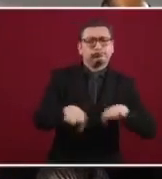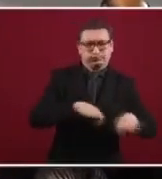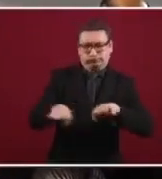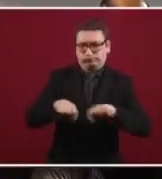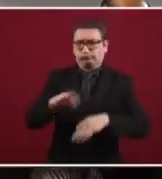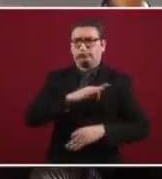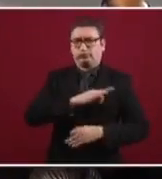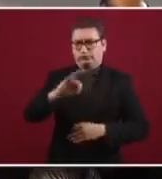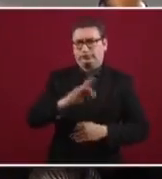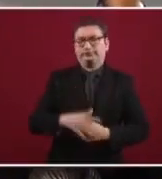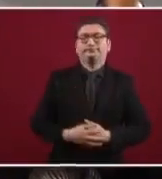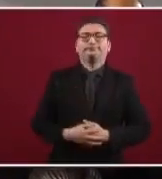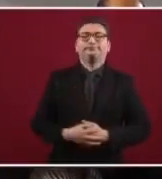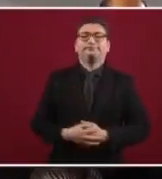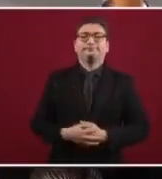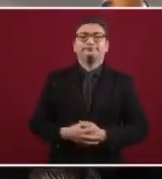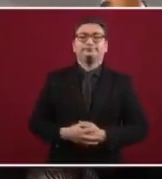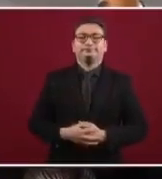Les pongo